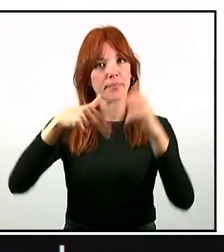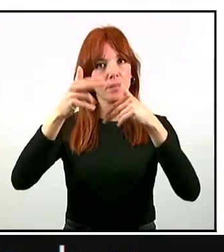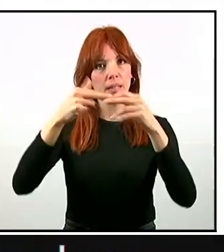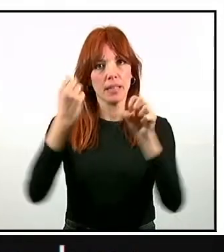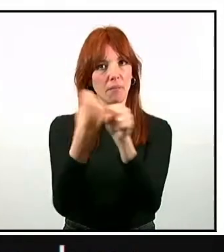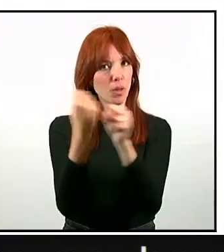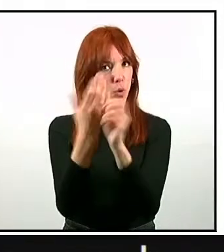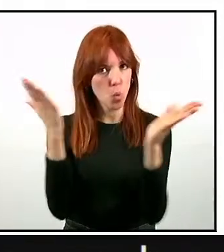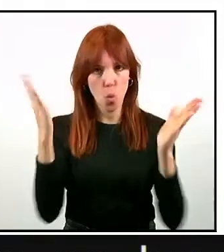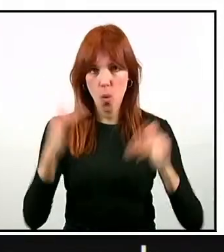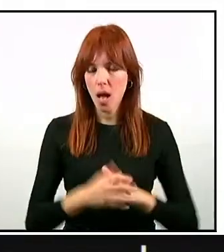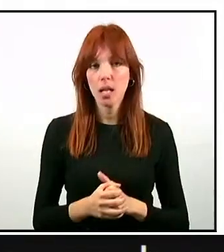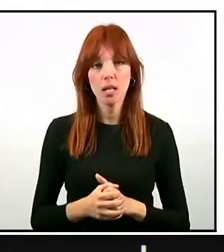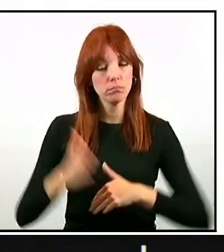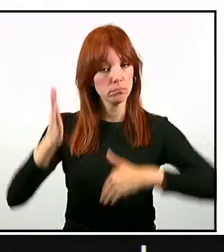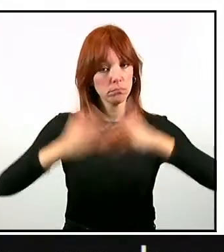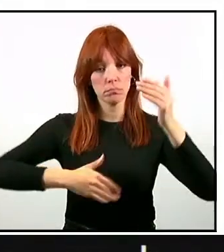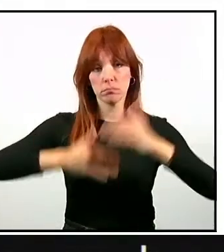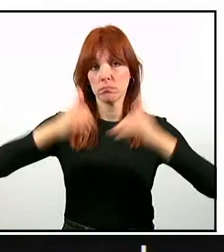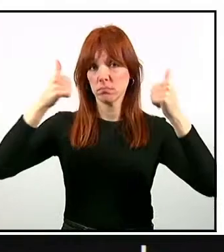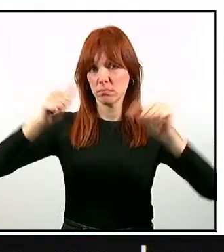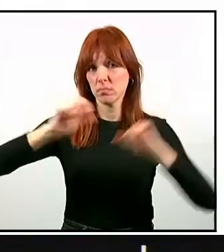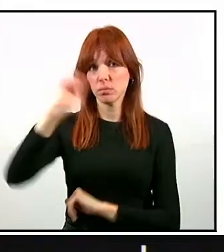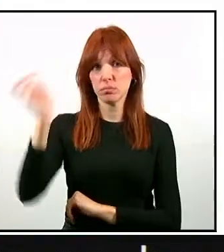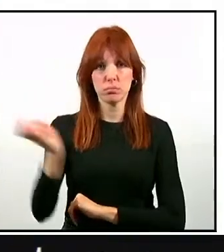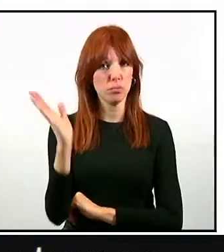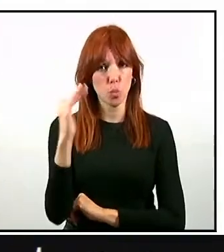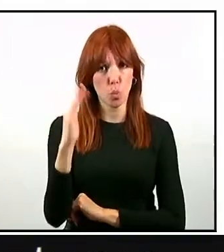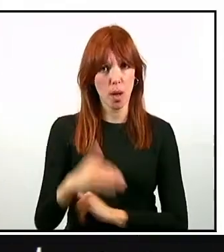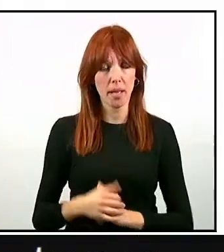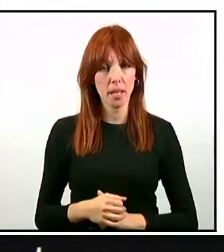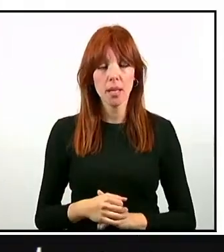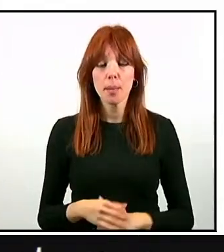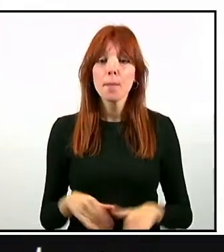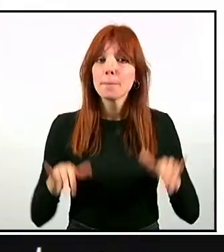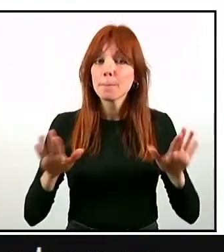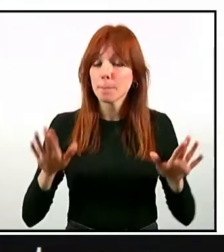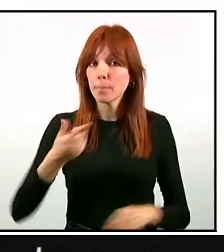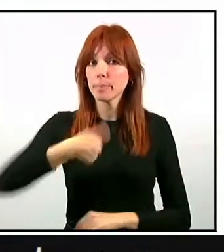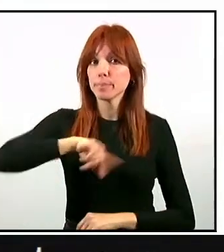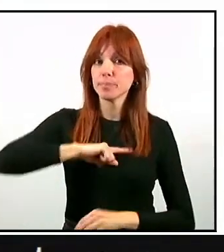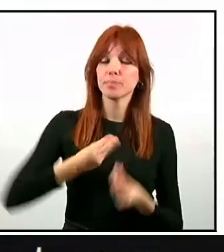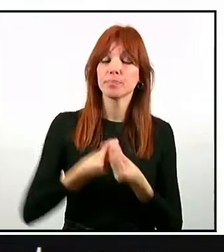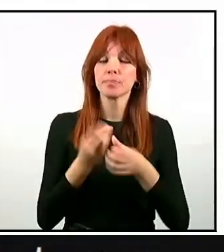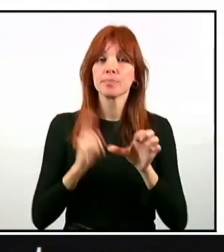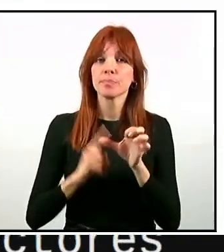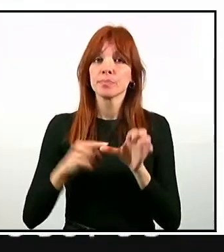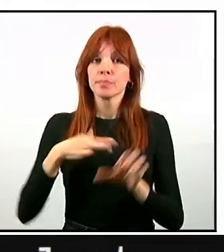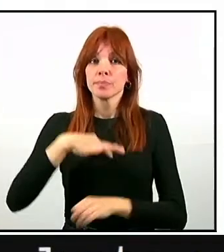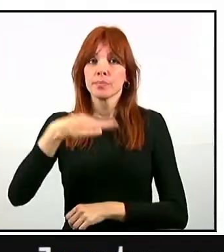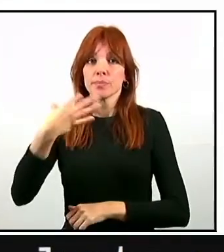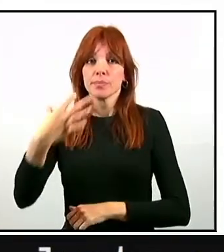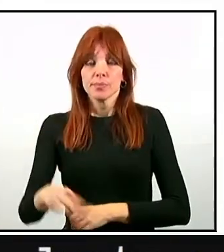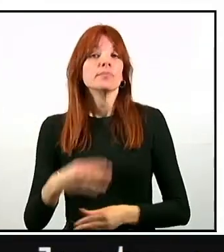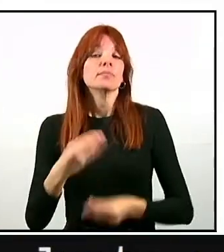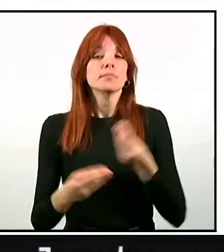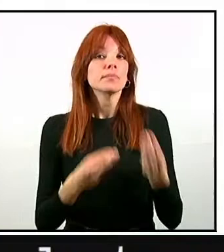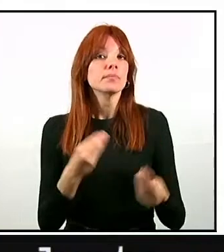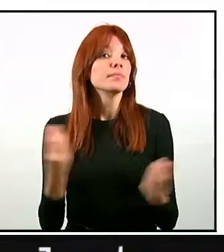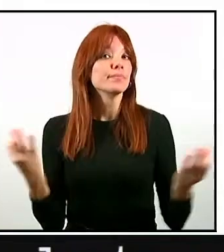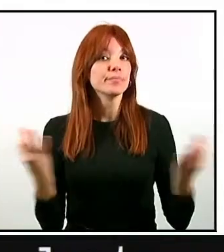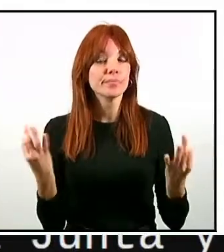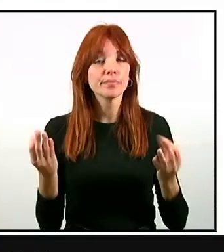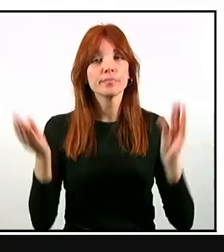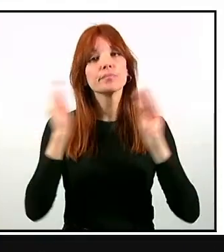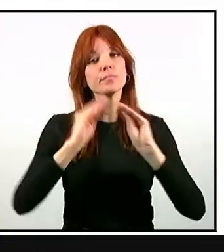hay mano de obra cualificada en muchos sectores. Pero lo que sí podemos hacer desde la Junta, y como te estoy diciendo ya lo hacemos, es